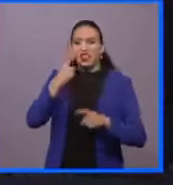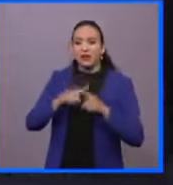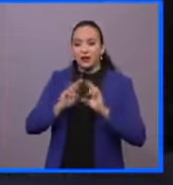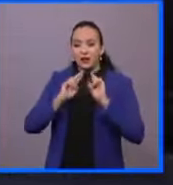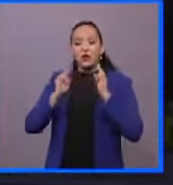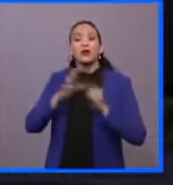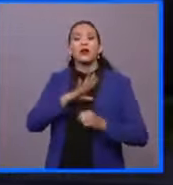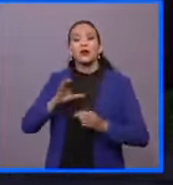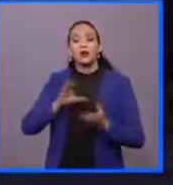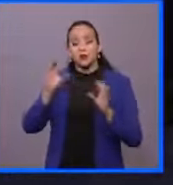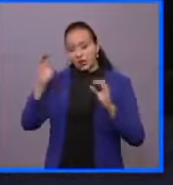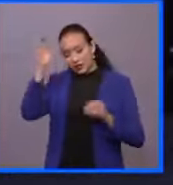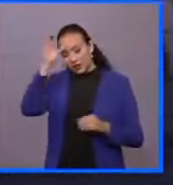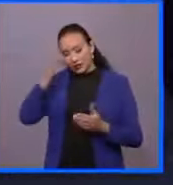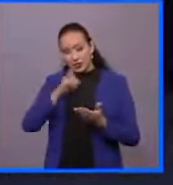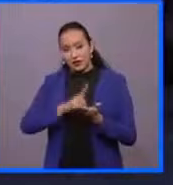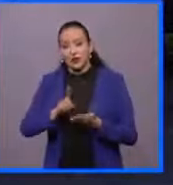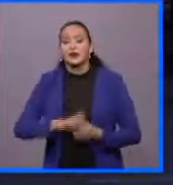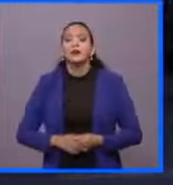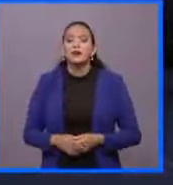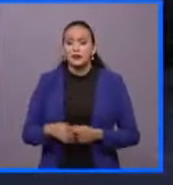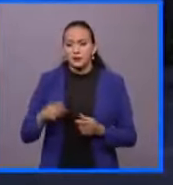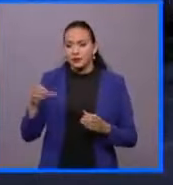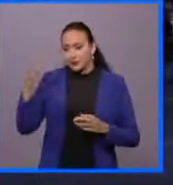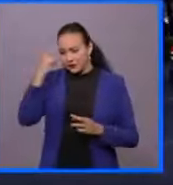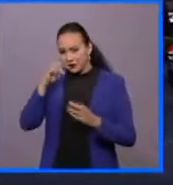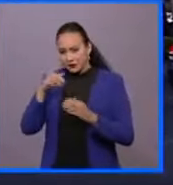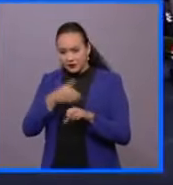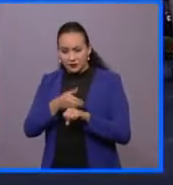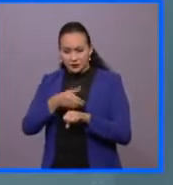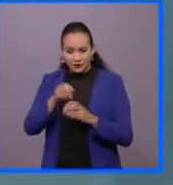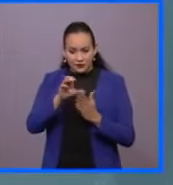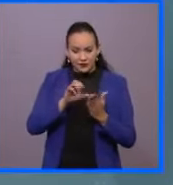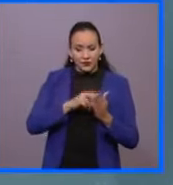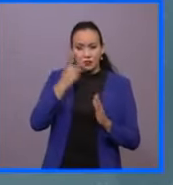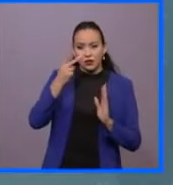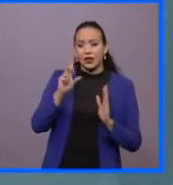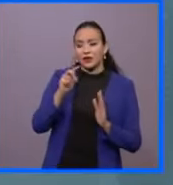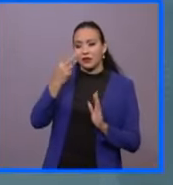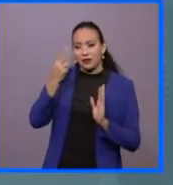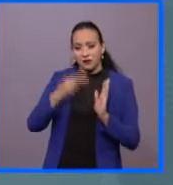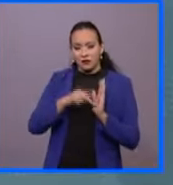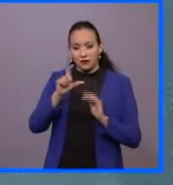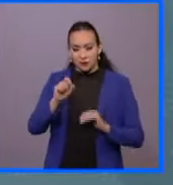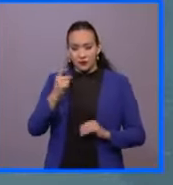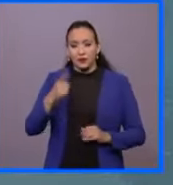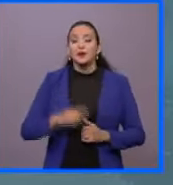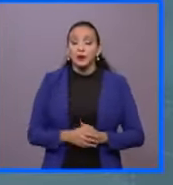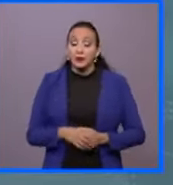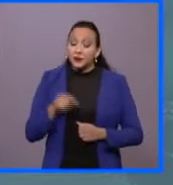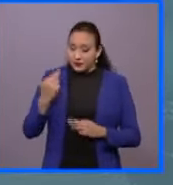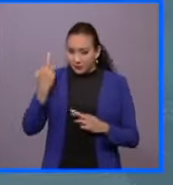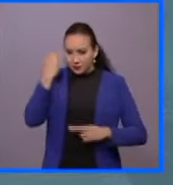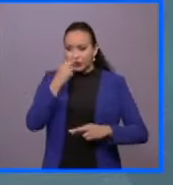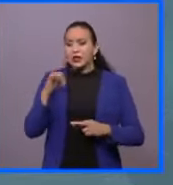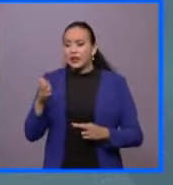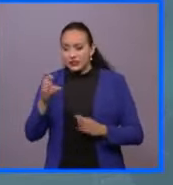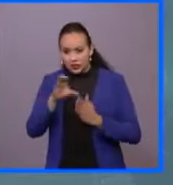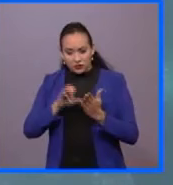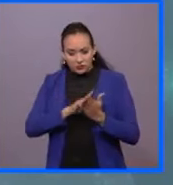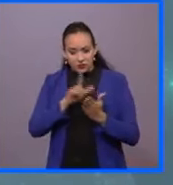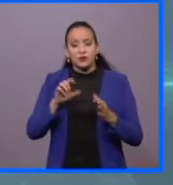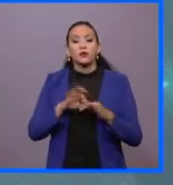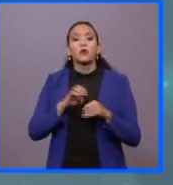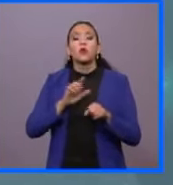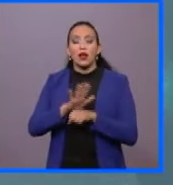Científico y Derechos Humanos. En la acción de inconstitucionalidad 32-2021, el Pleno de la Corte validó la